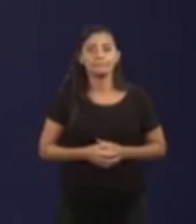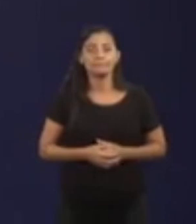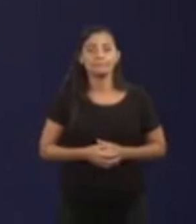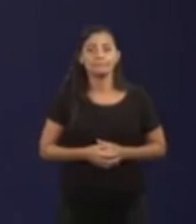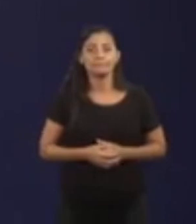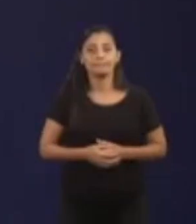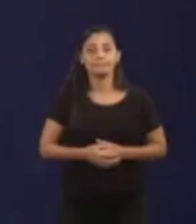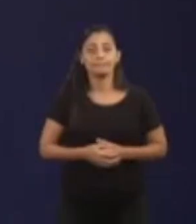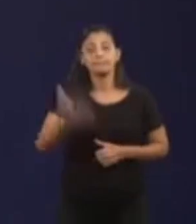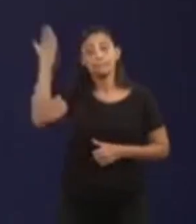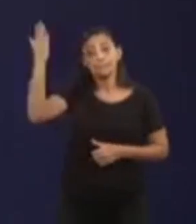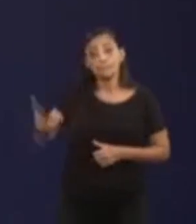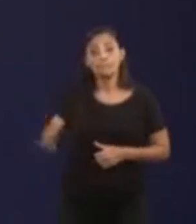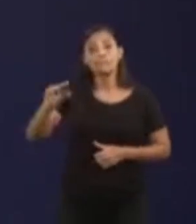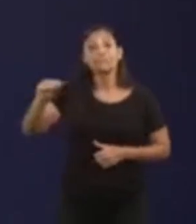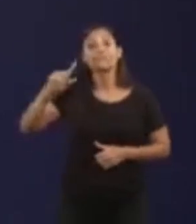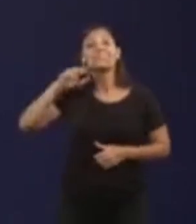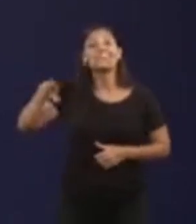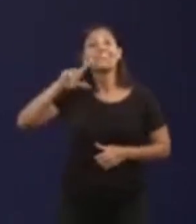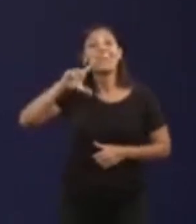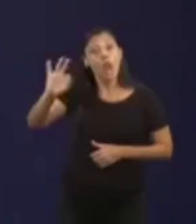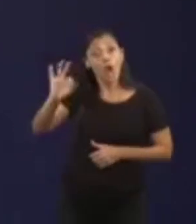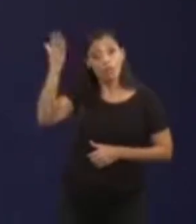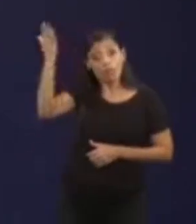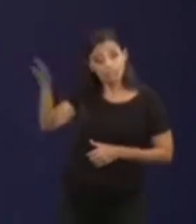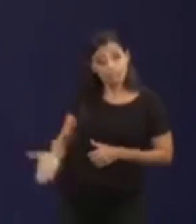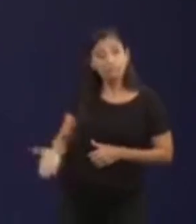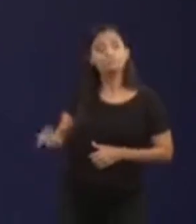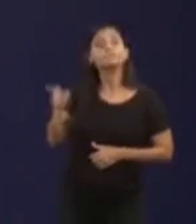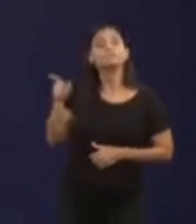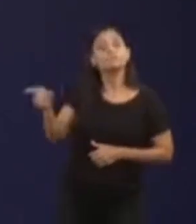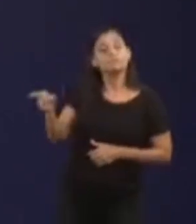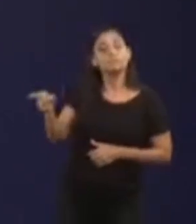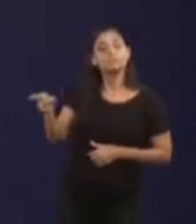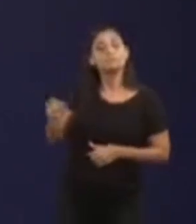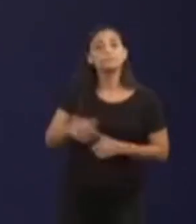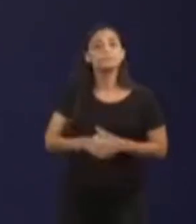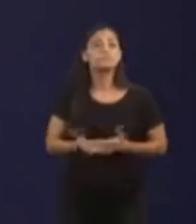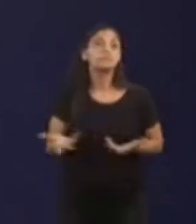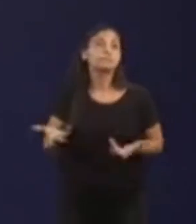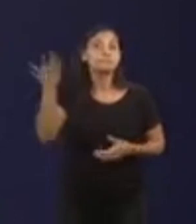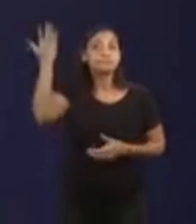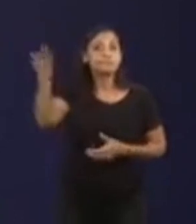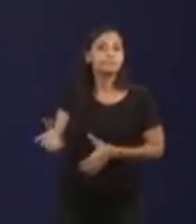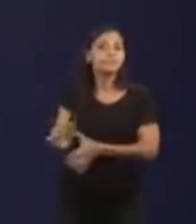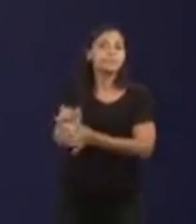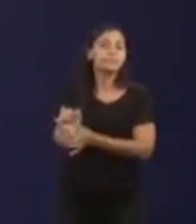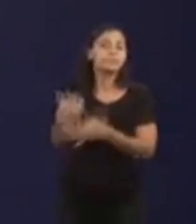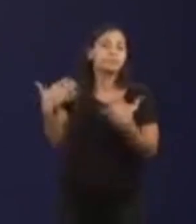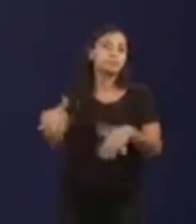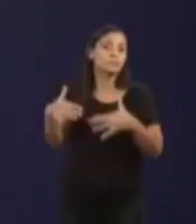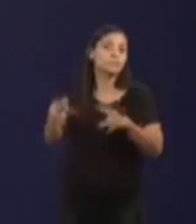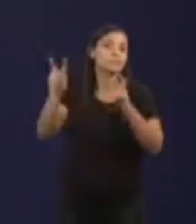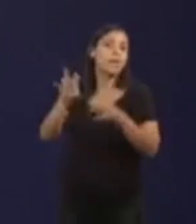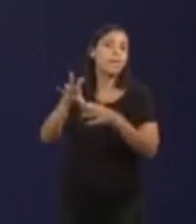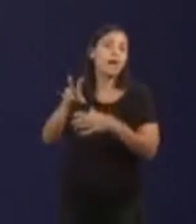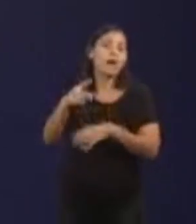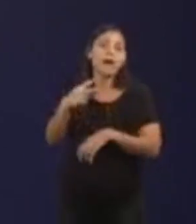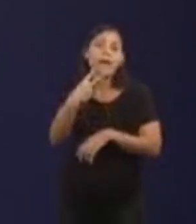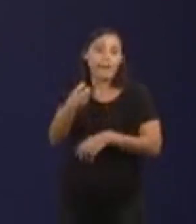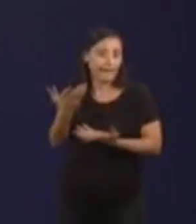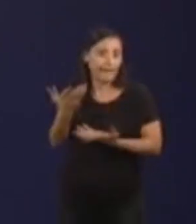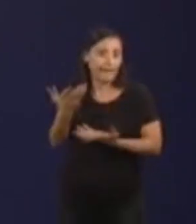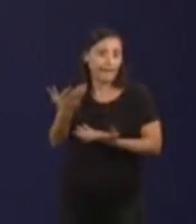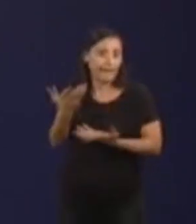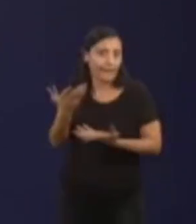señor chirilo que es un le diría que una eminencia en términos energéticos